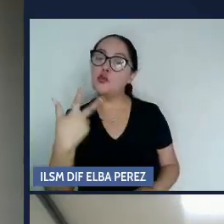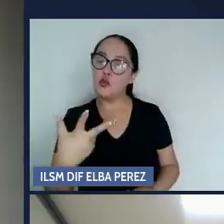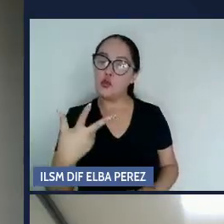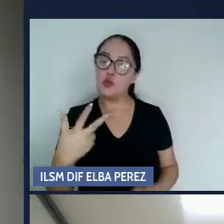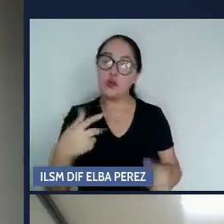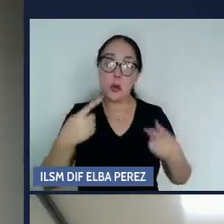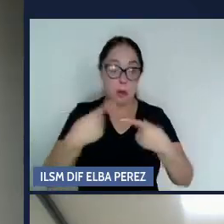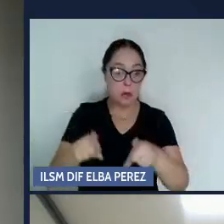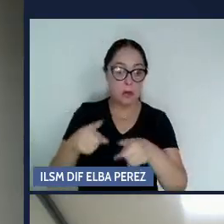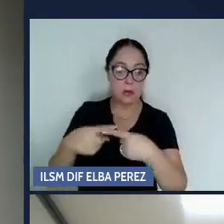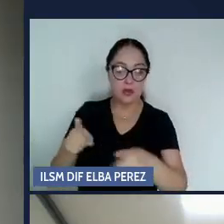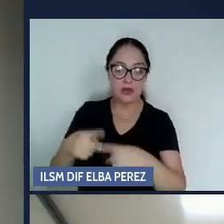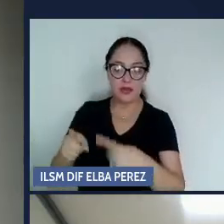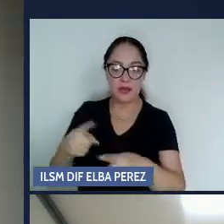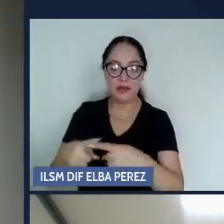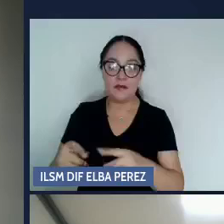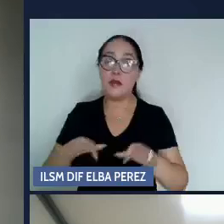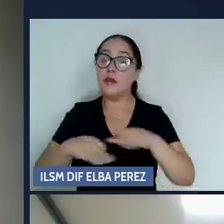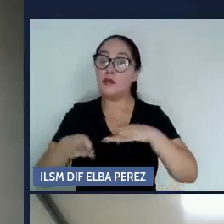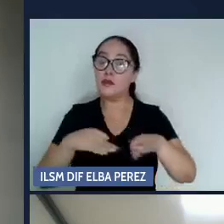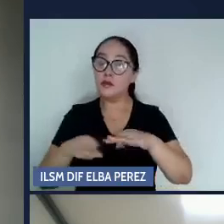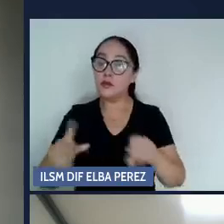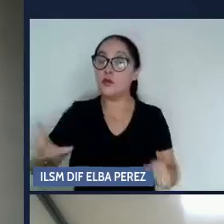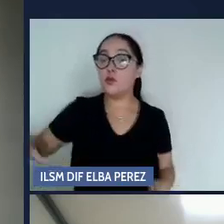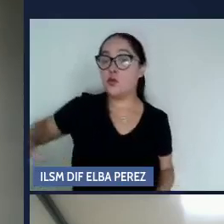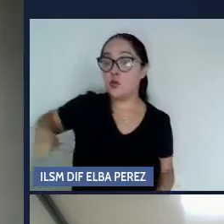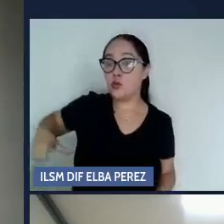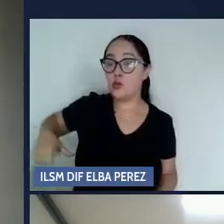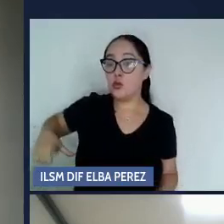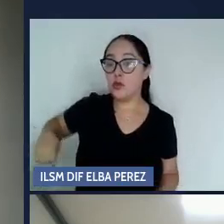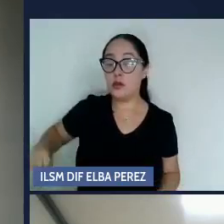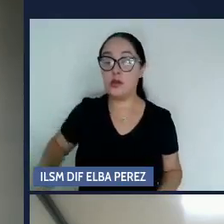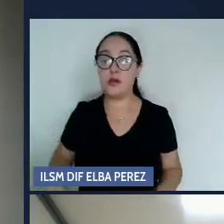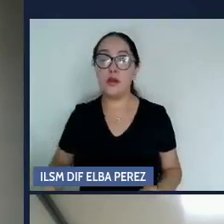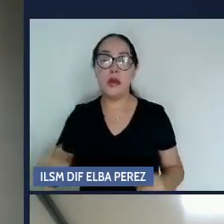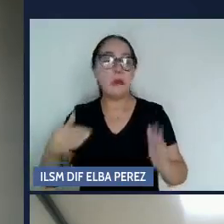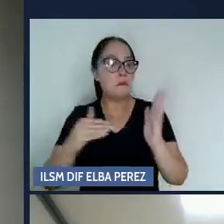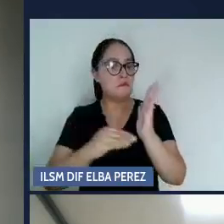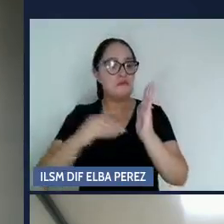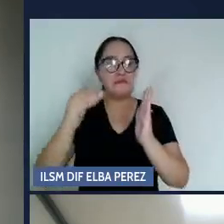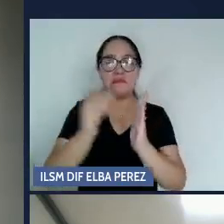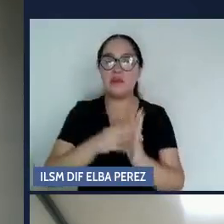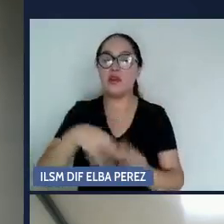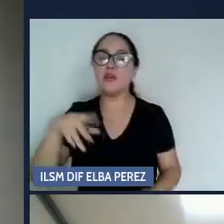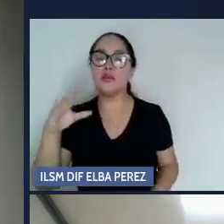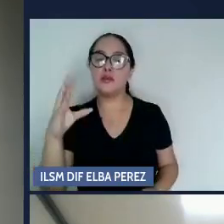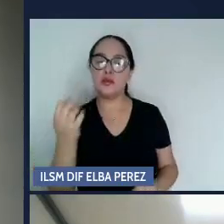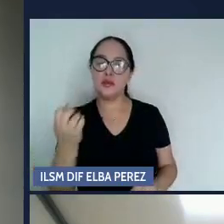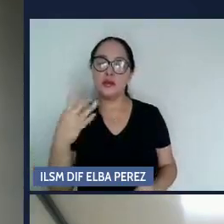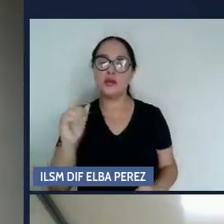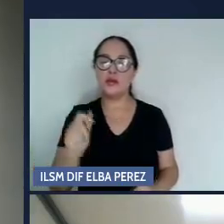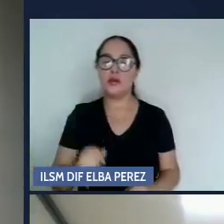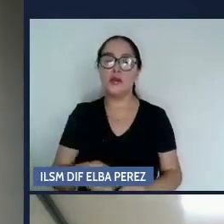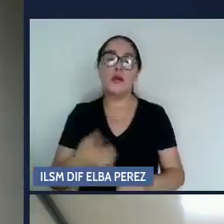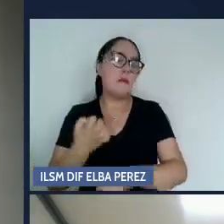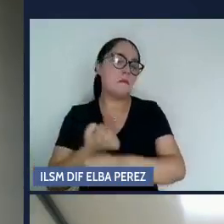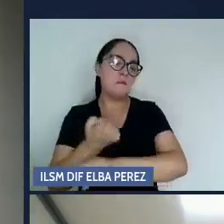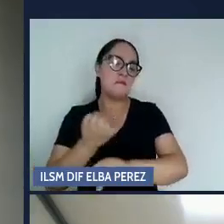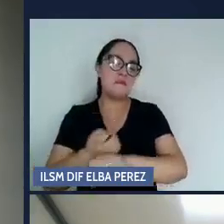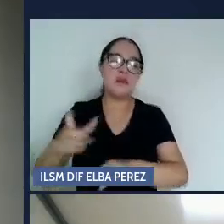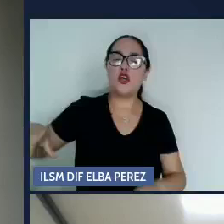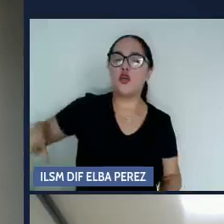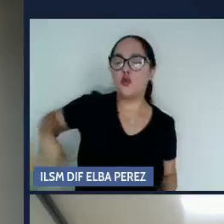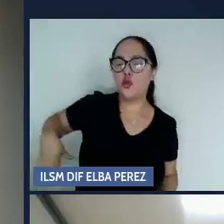domingo, de los cuales 20,079 son del orden local: gubernaturas, jefatura de